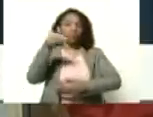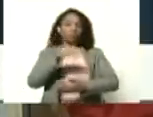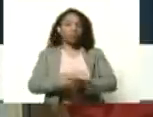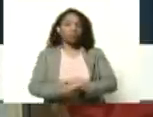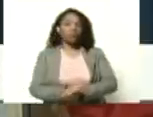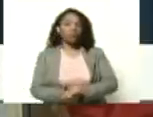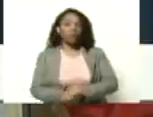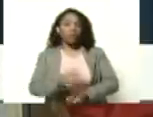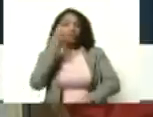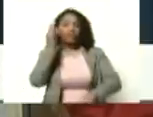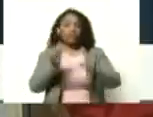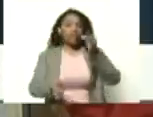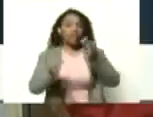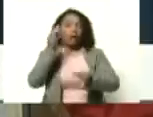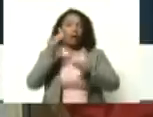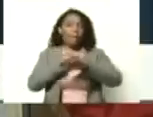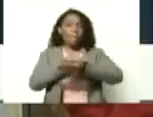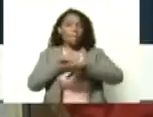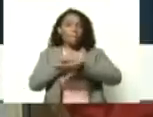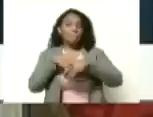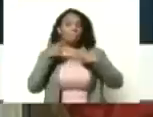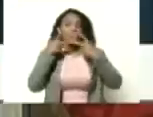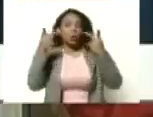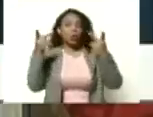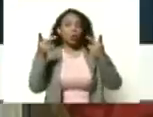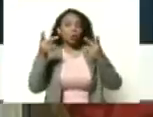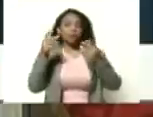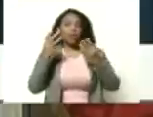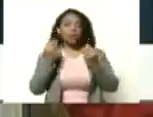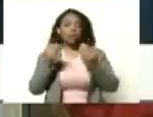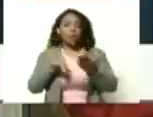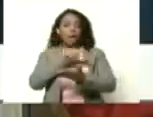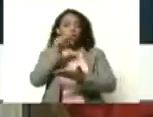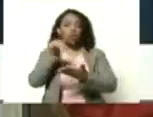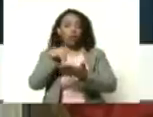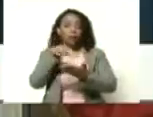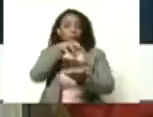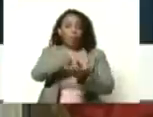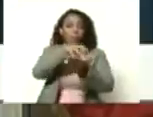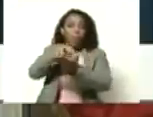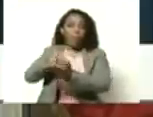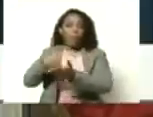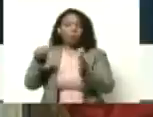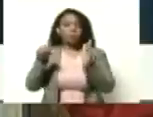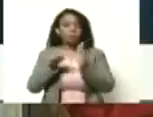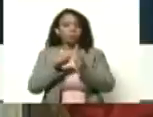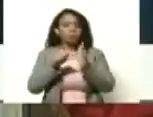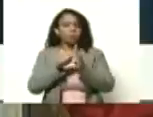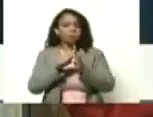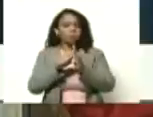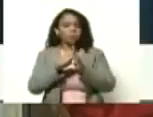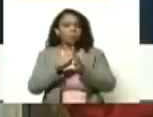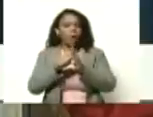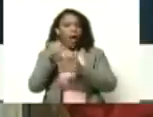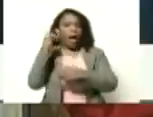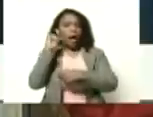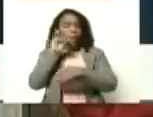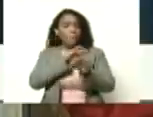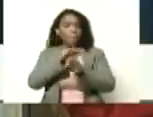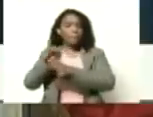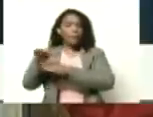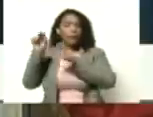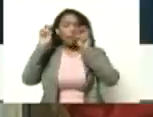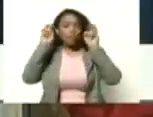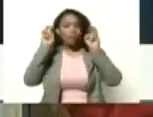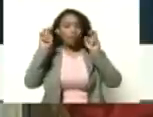fiscales del ministerio público tanto nacionales como regionales donde destacó aparte de los del área metropolitana